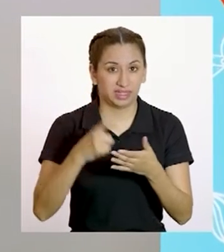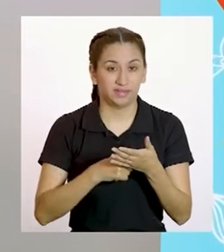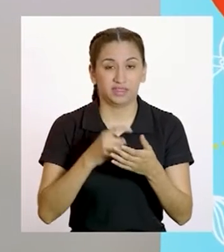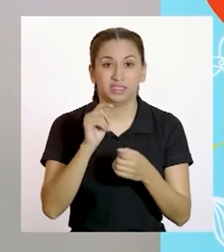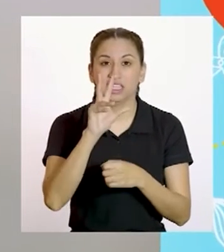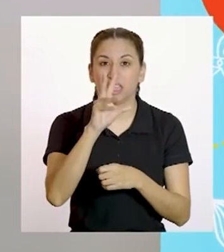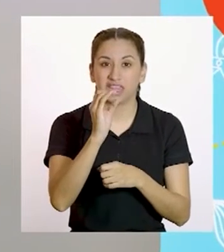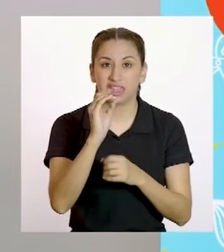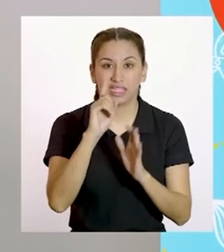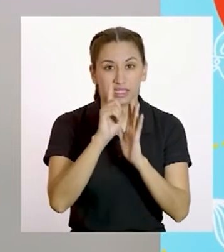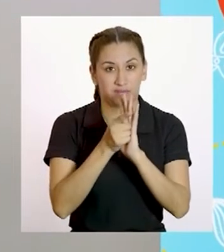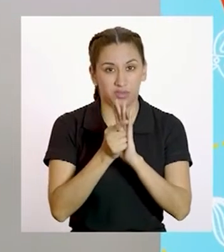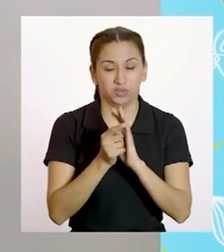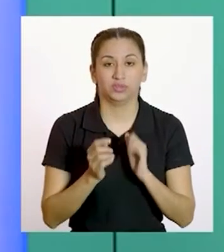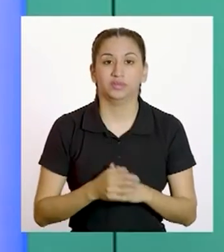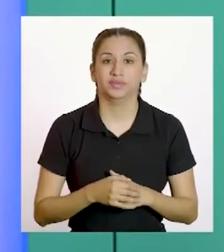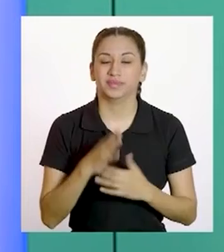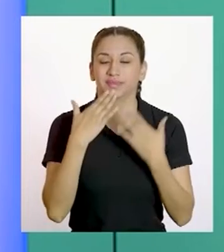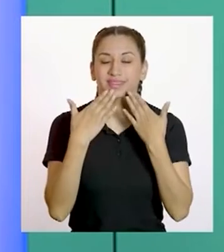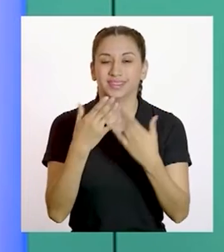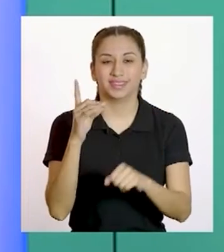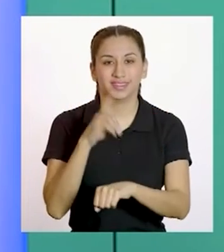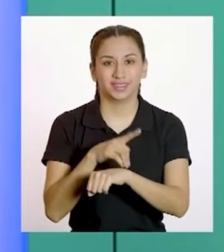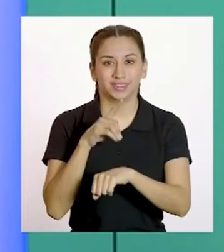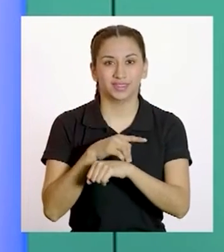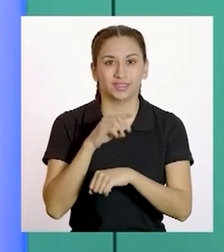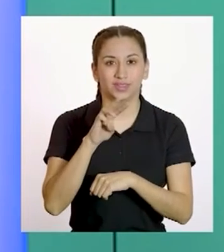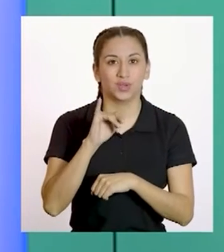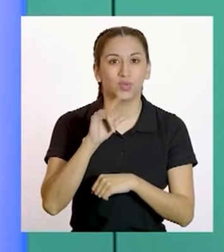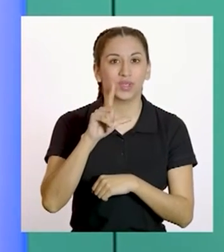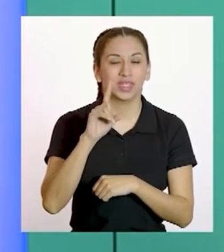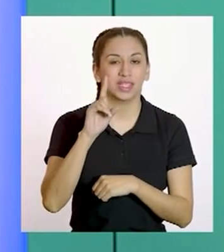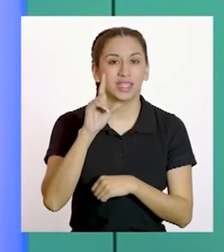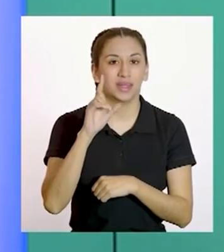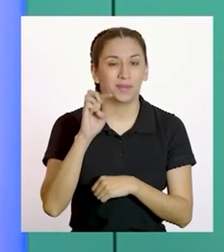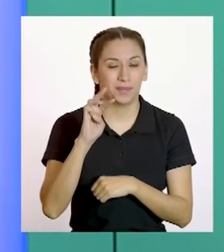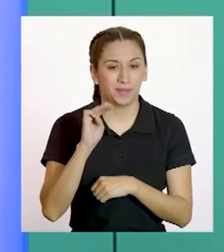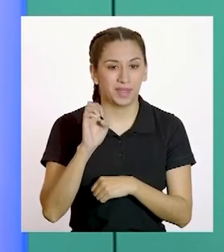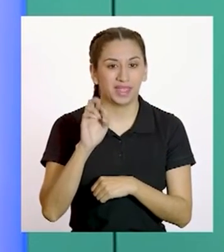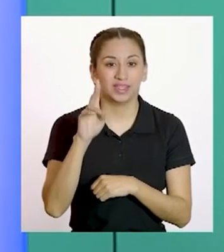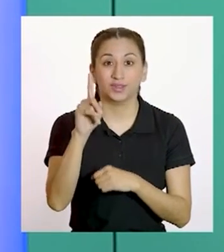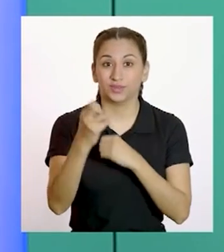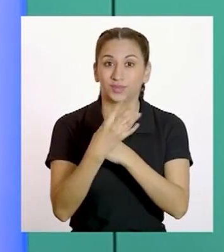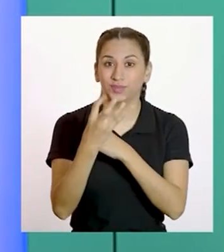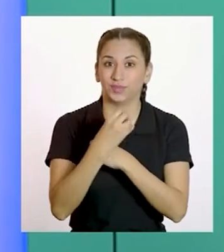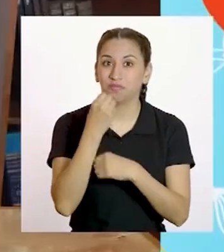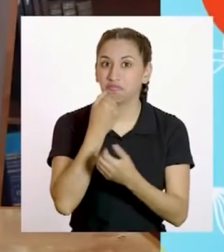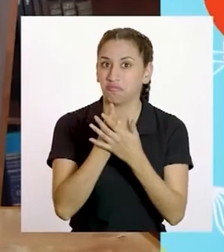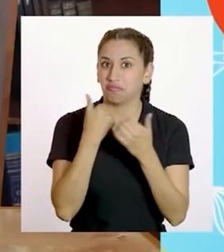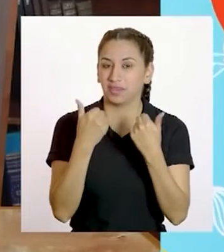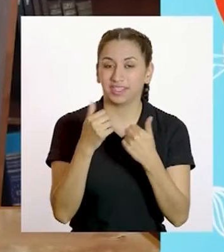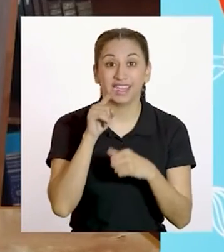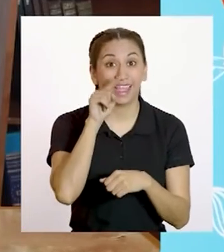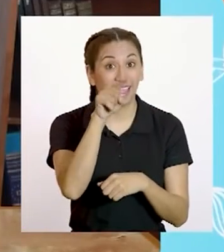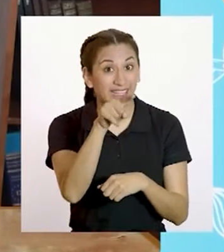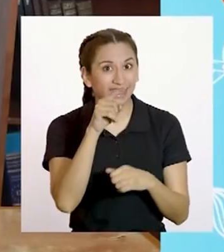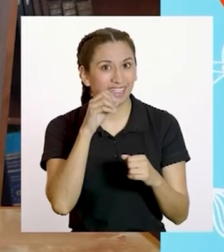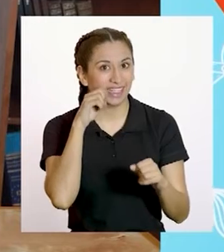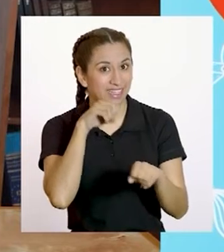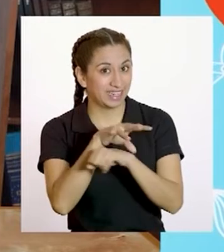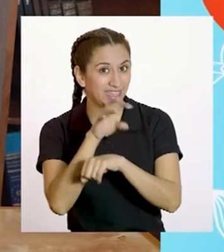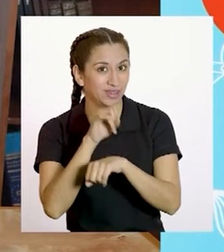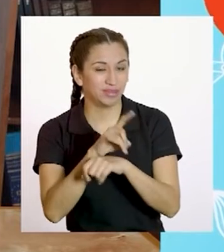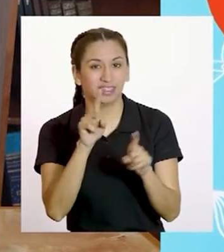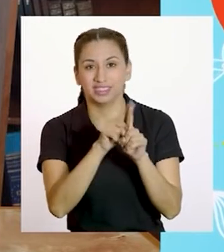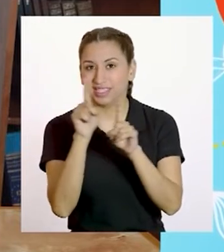semana y unos 30 minutos en promedio. Muchas gracias, doctor Wilmer Córdoba. Sus recomendaciones fueron muy buenas. Estas